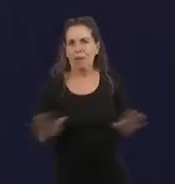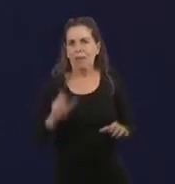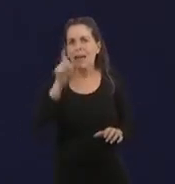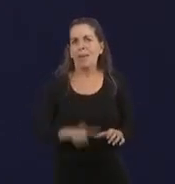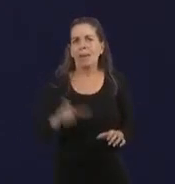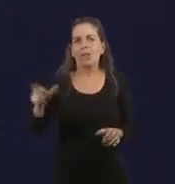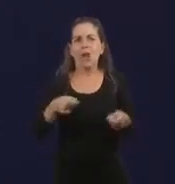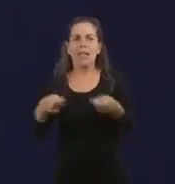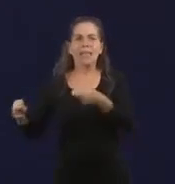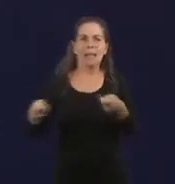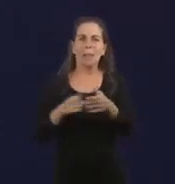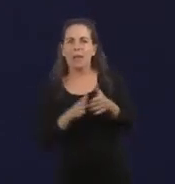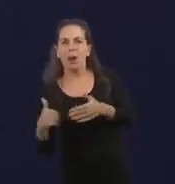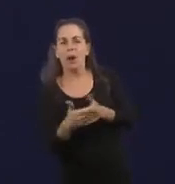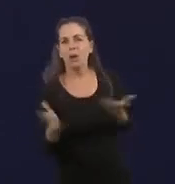intermediarios